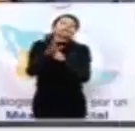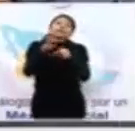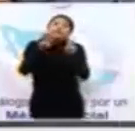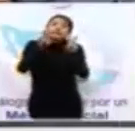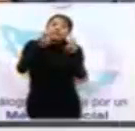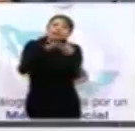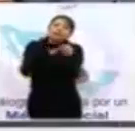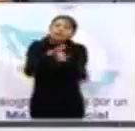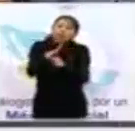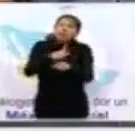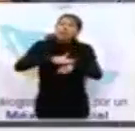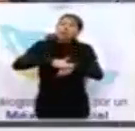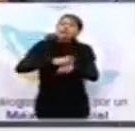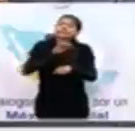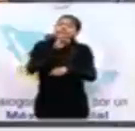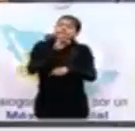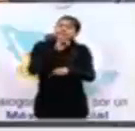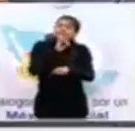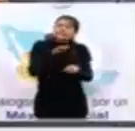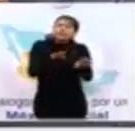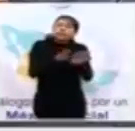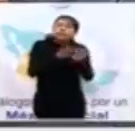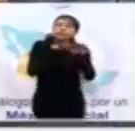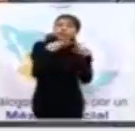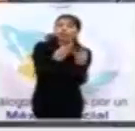sea, más allá de los sistemas